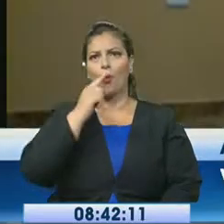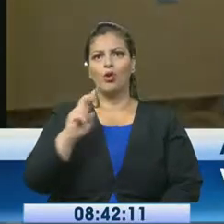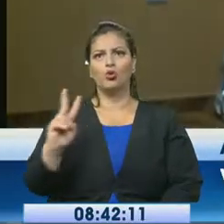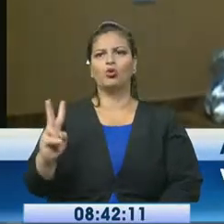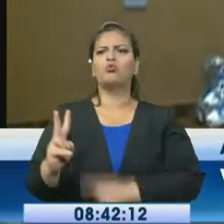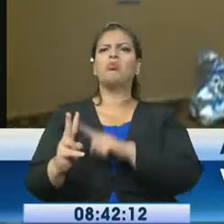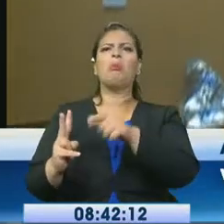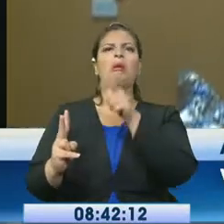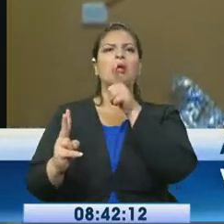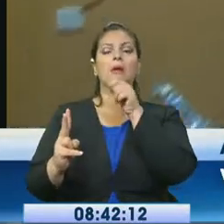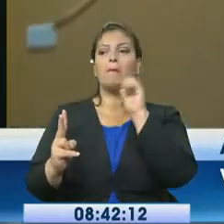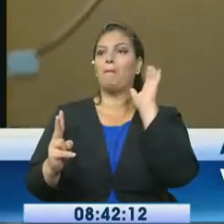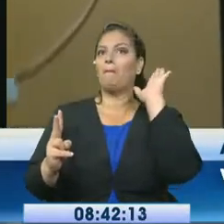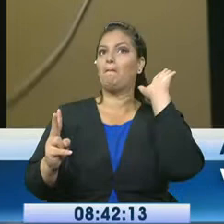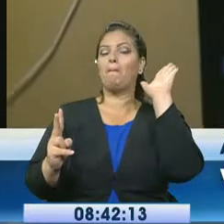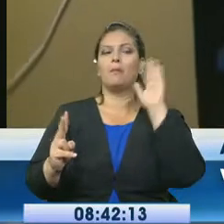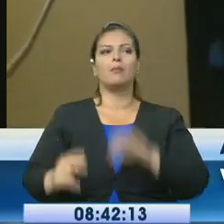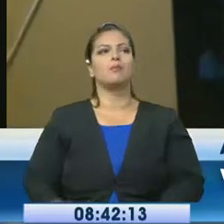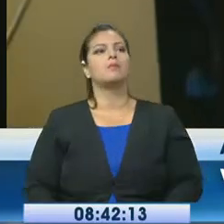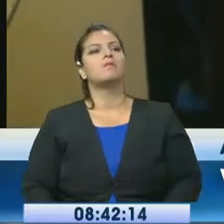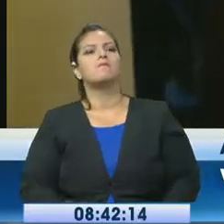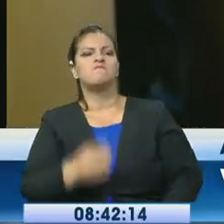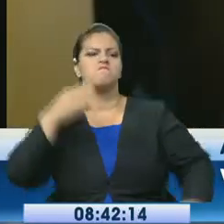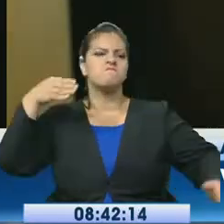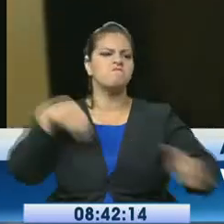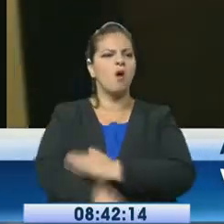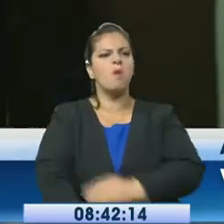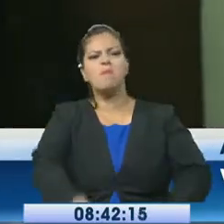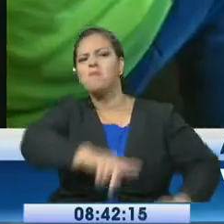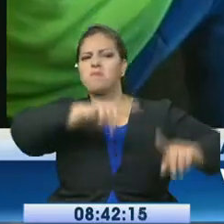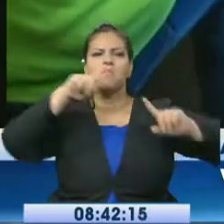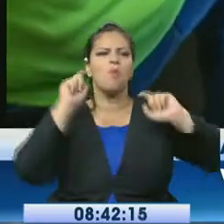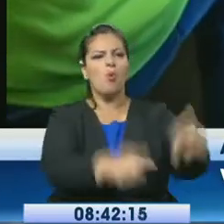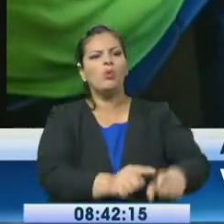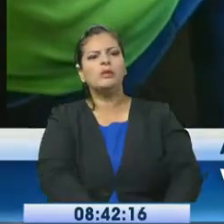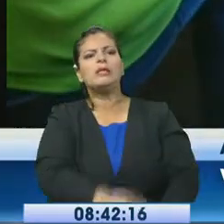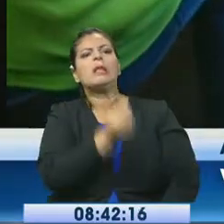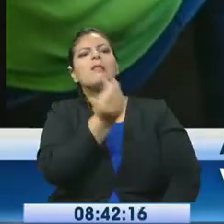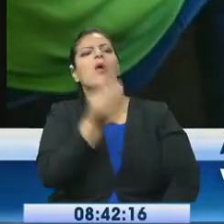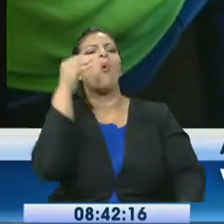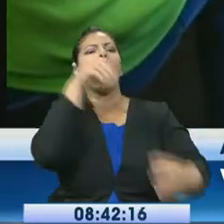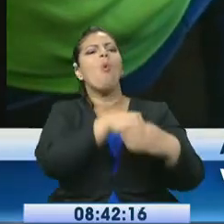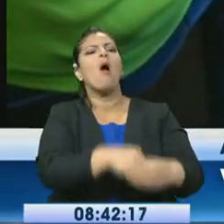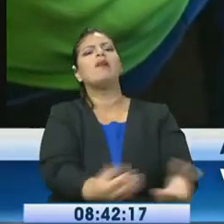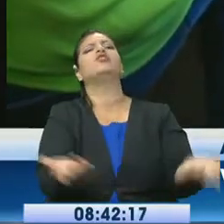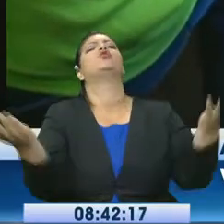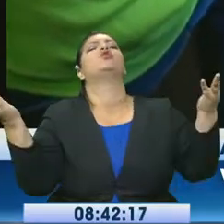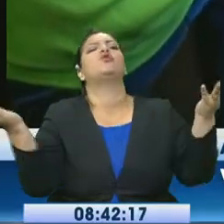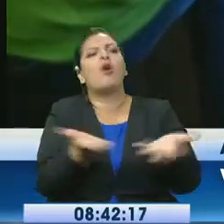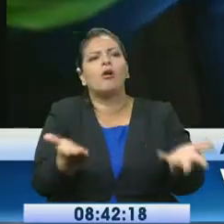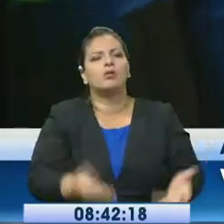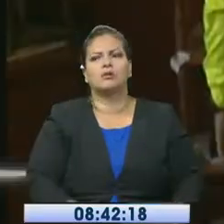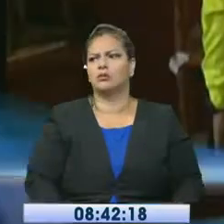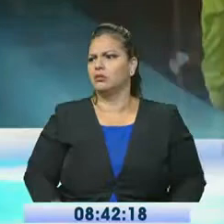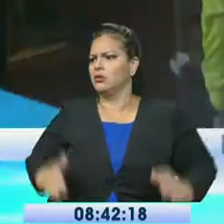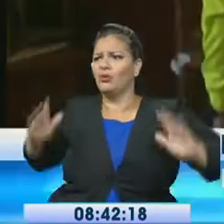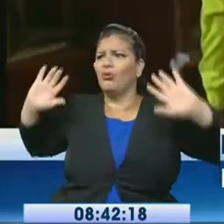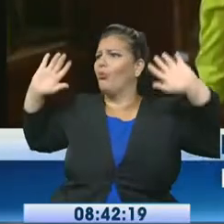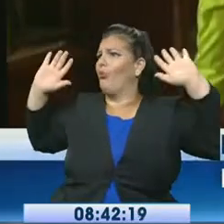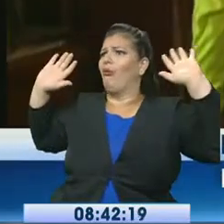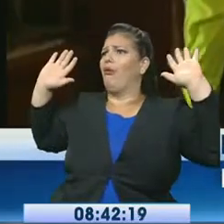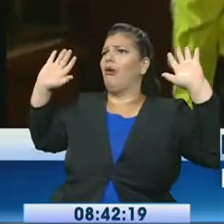que lo sorprendieron preguntando dónde tenía la plata y ante la negativa de responder lo golpearon. Vieron la casa y encontraron